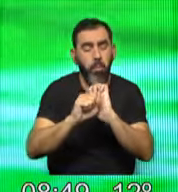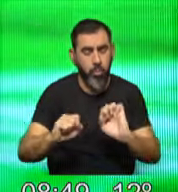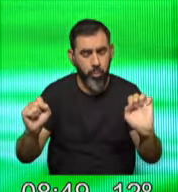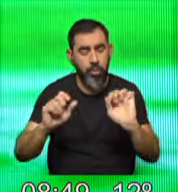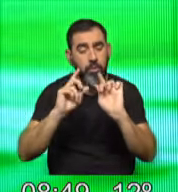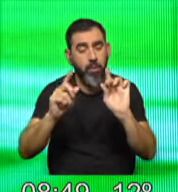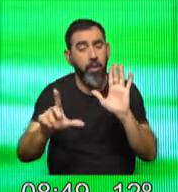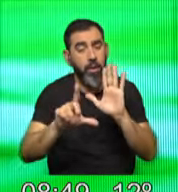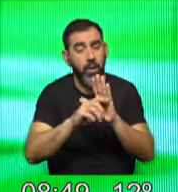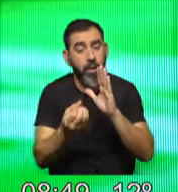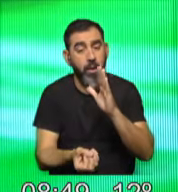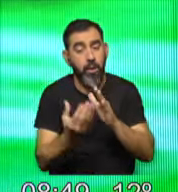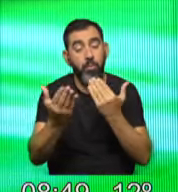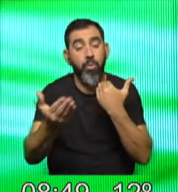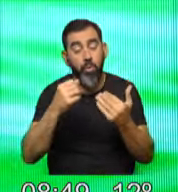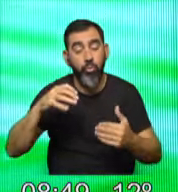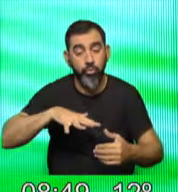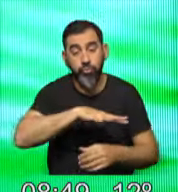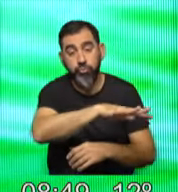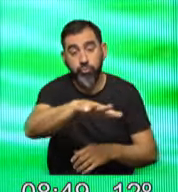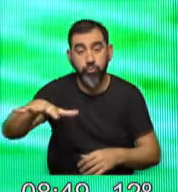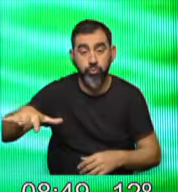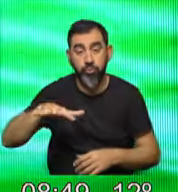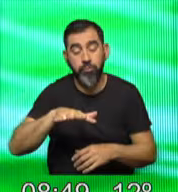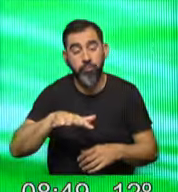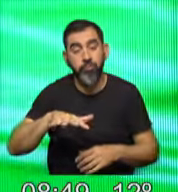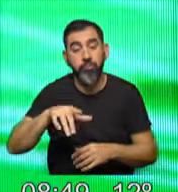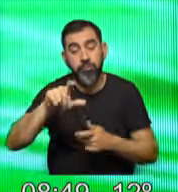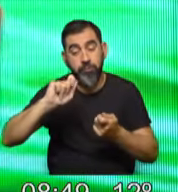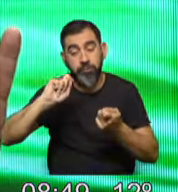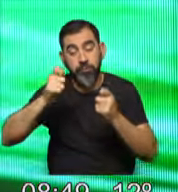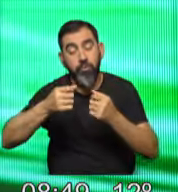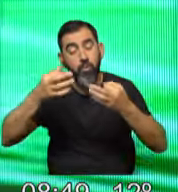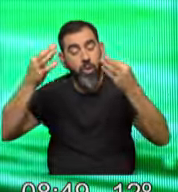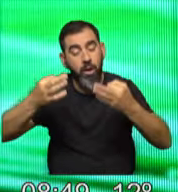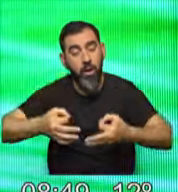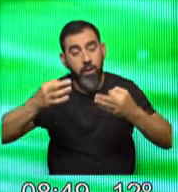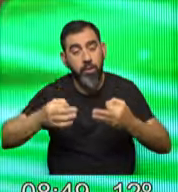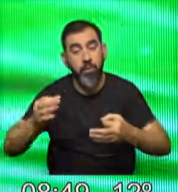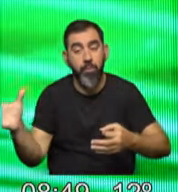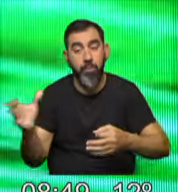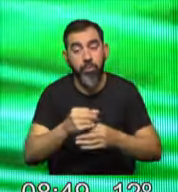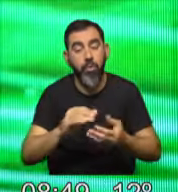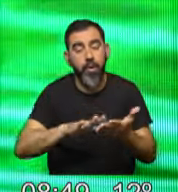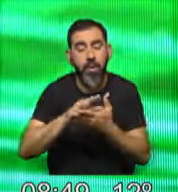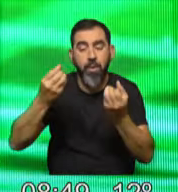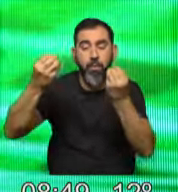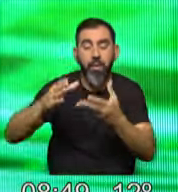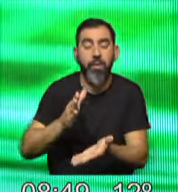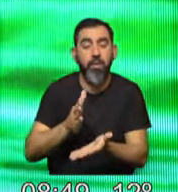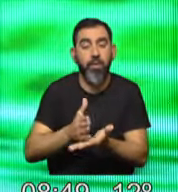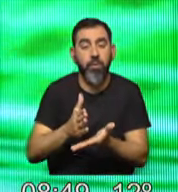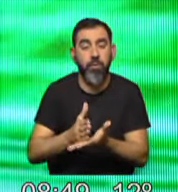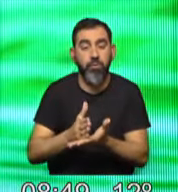también a partir de un diálogo social entre las partes en donde esa transición da garantías para todo el mundo nadie va a perder derechos